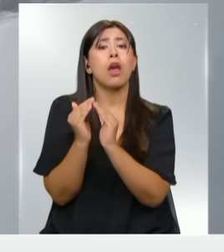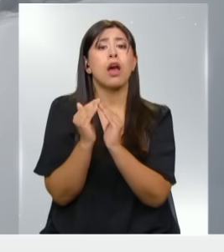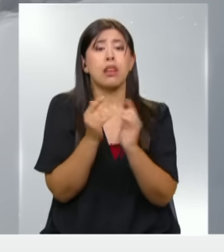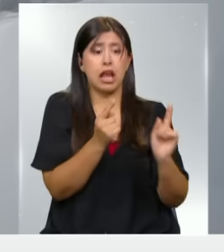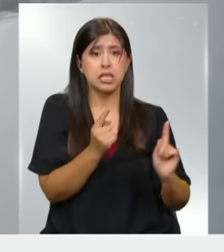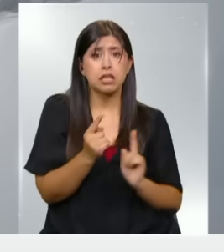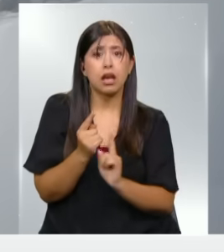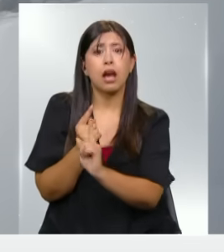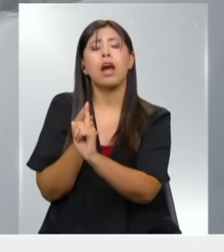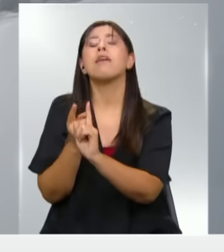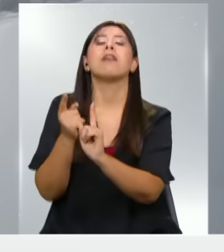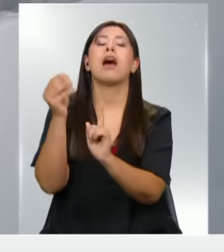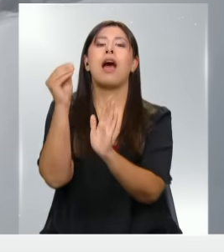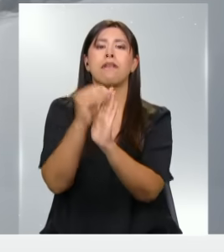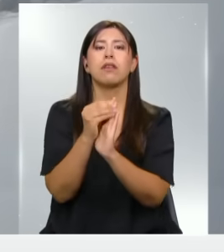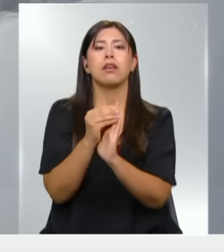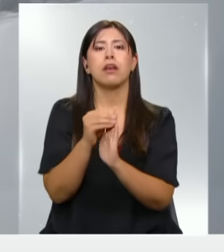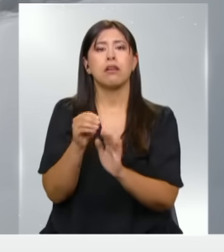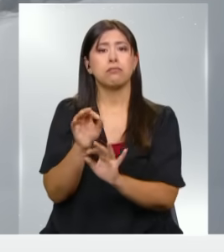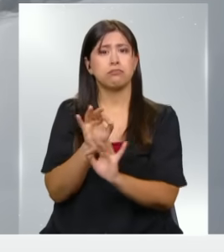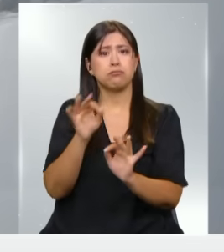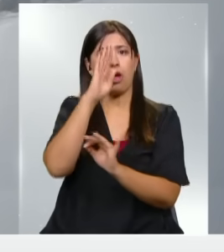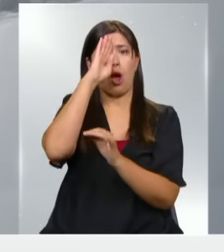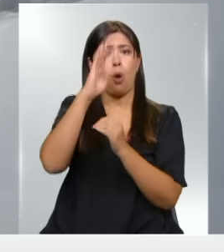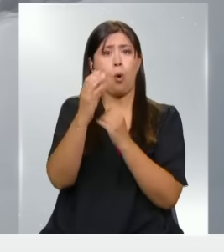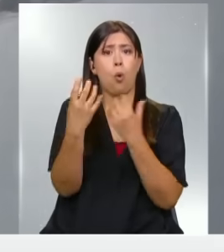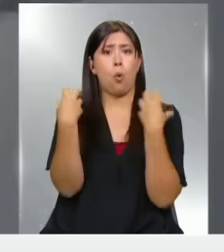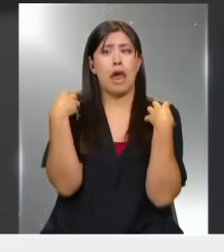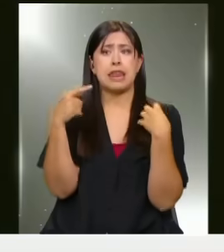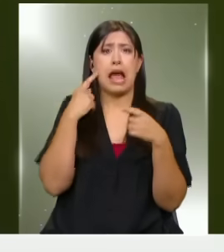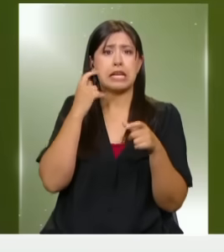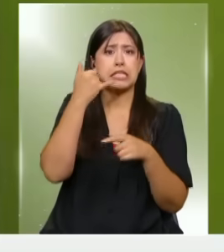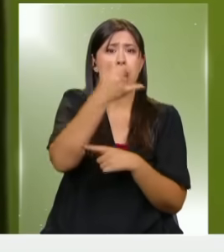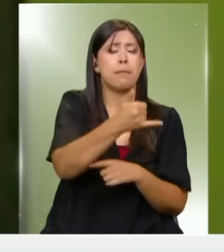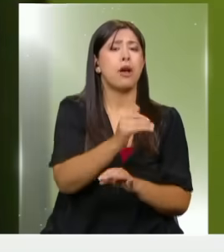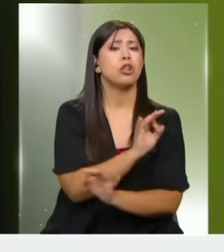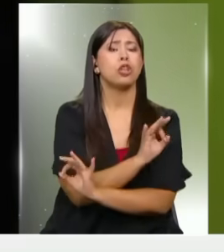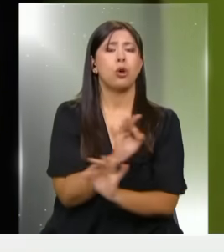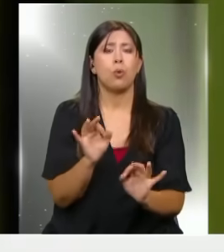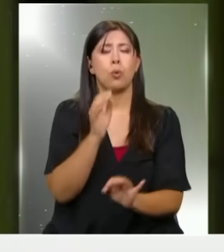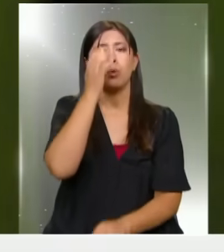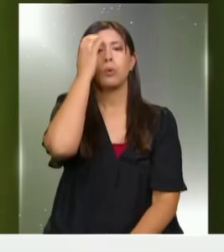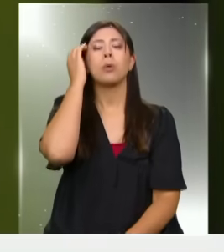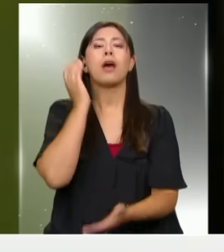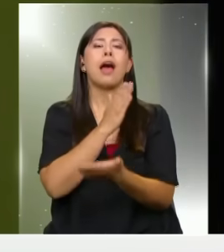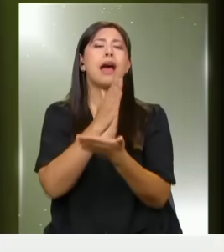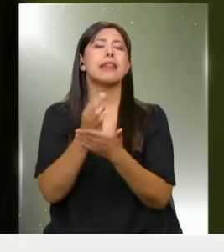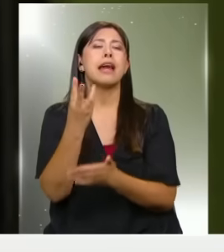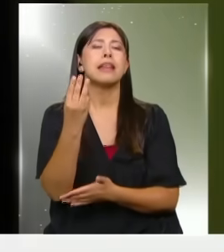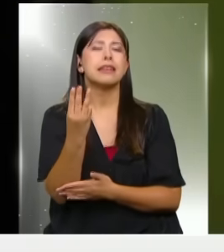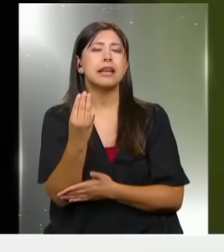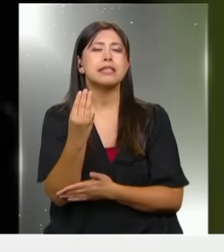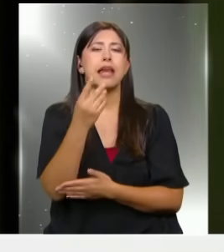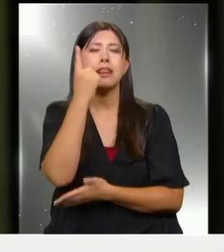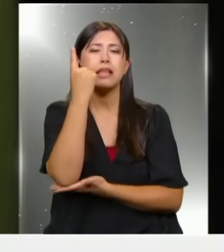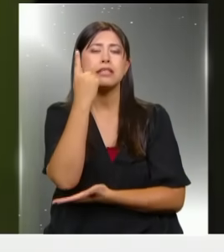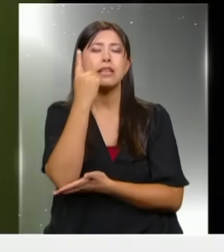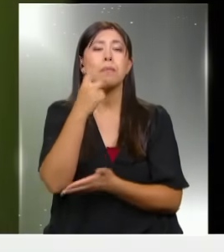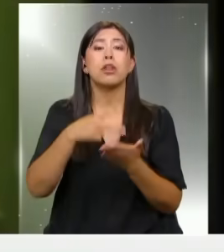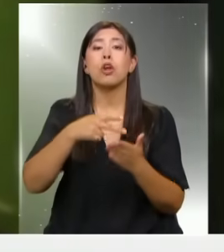al campus. Ningún guardia fue llamado la noche del drama. Hasta el 13 de diciembre del 2016,